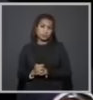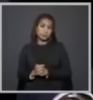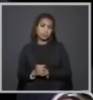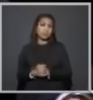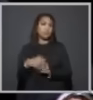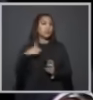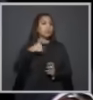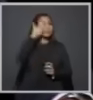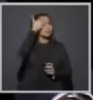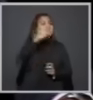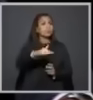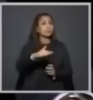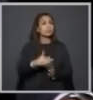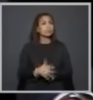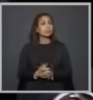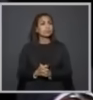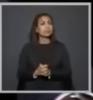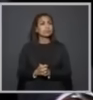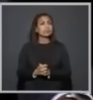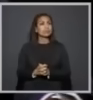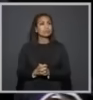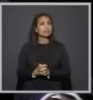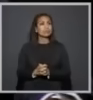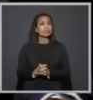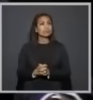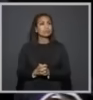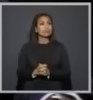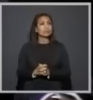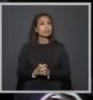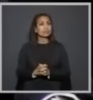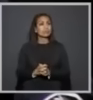y sé pues que hace falta